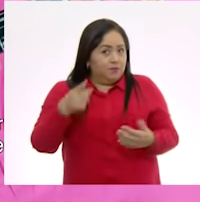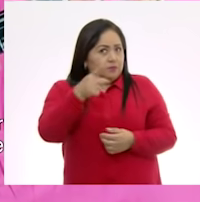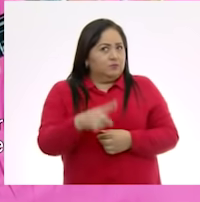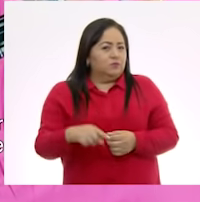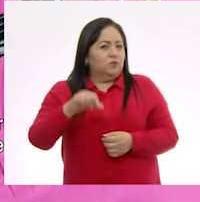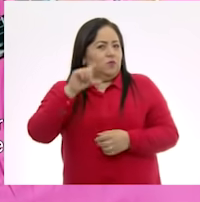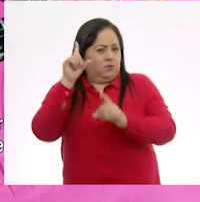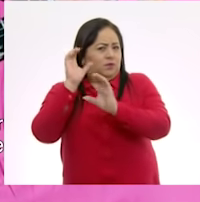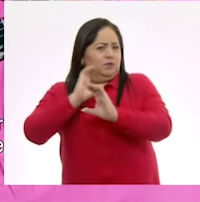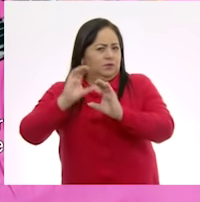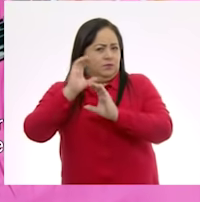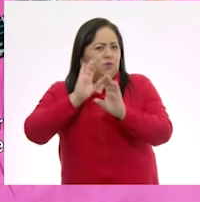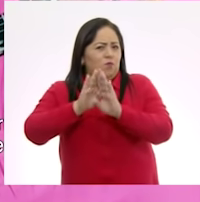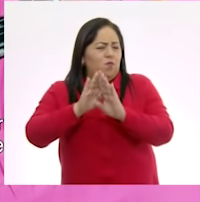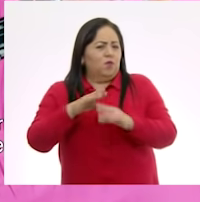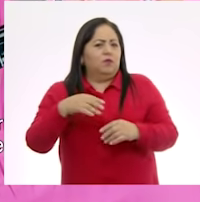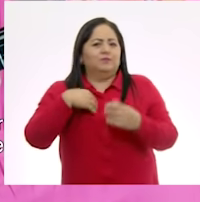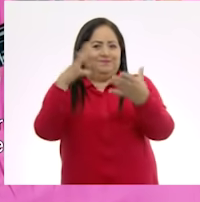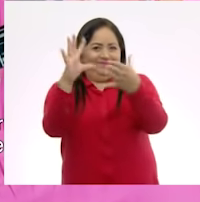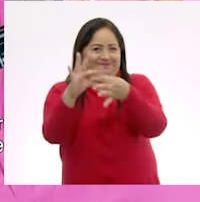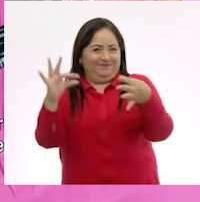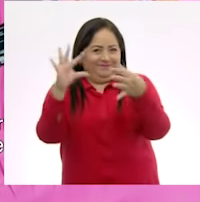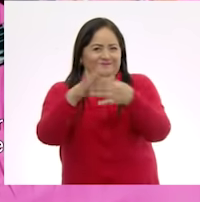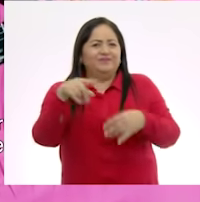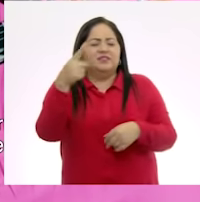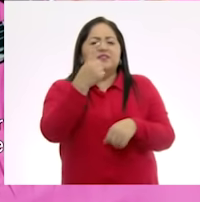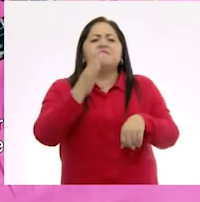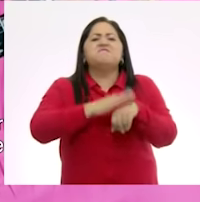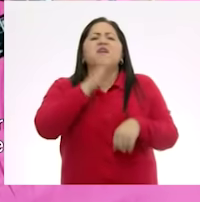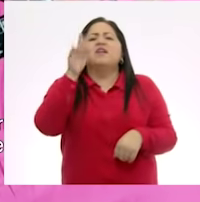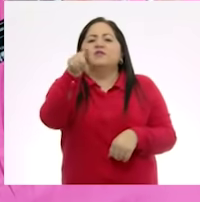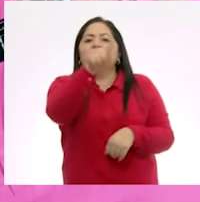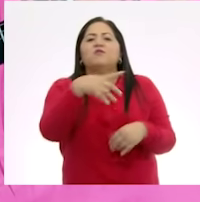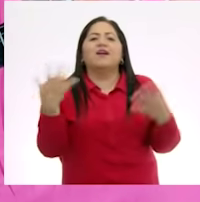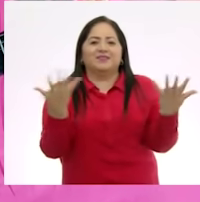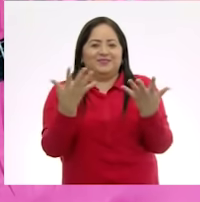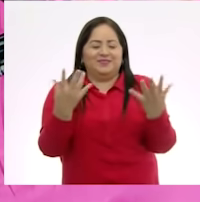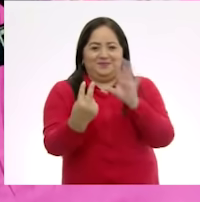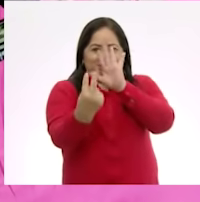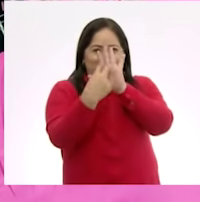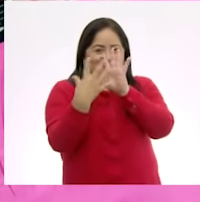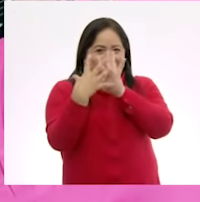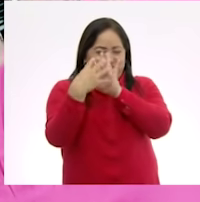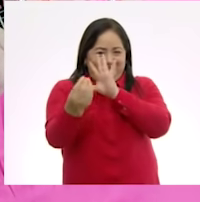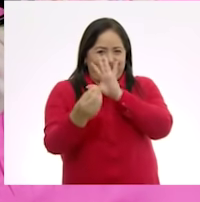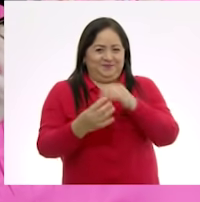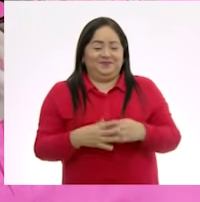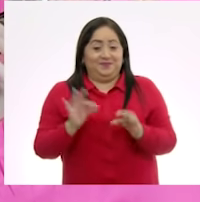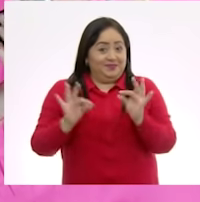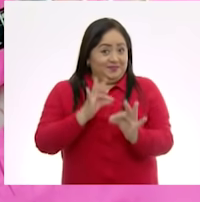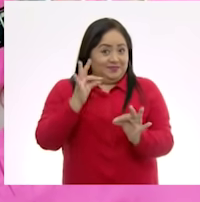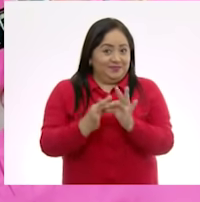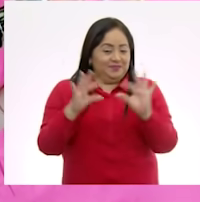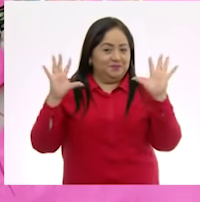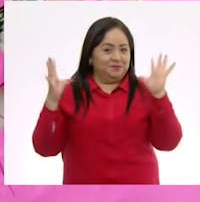escuchar una parte de la letra que te indica qué más tienes que hacer. ¿Vamos? Manos listas.